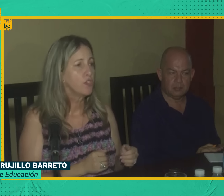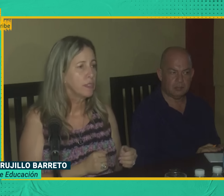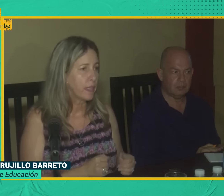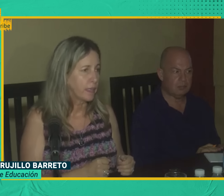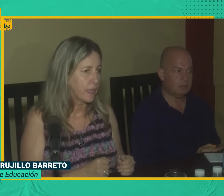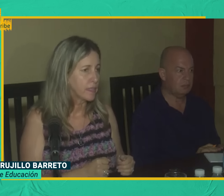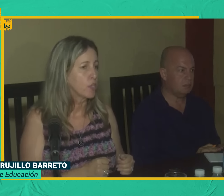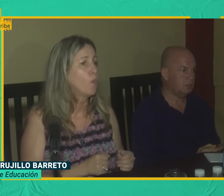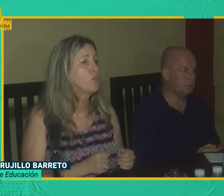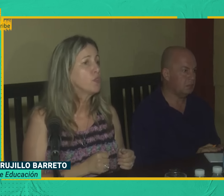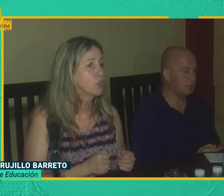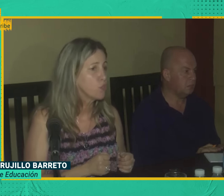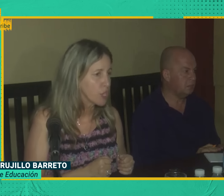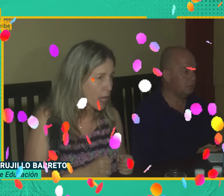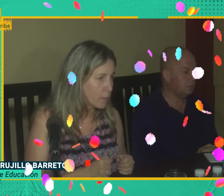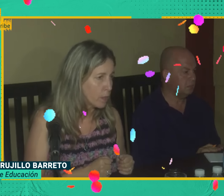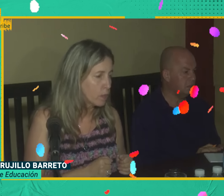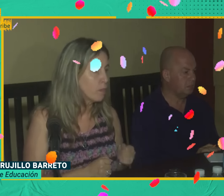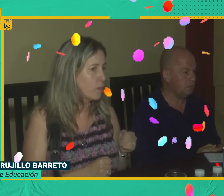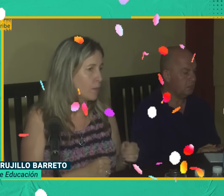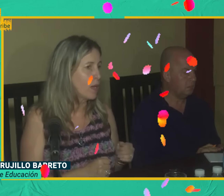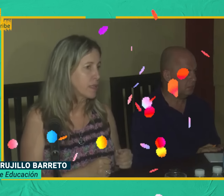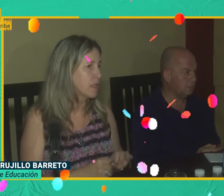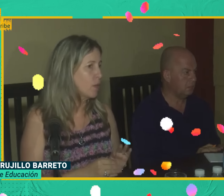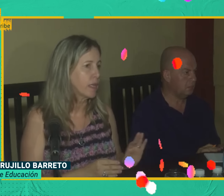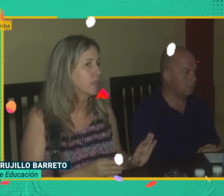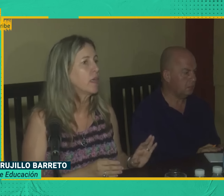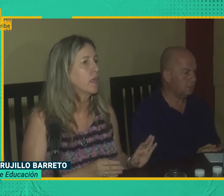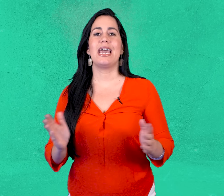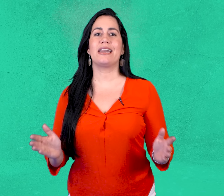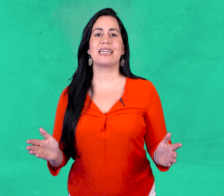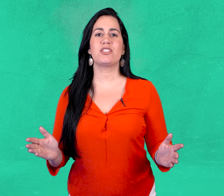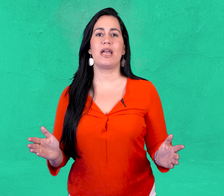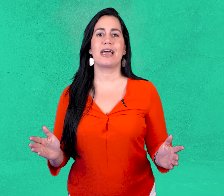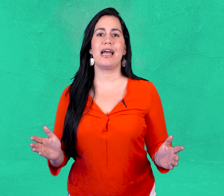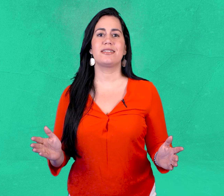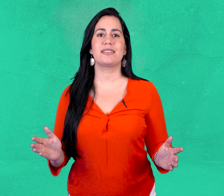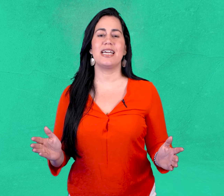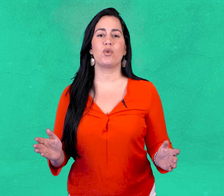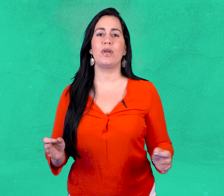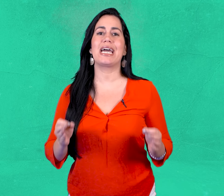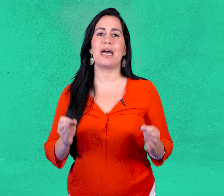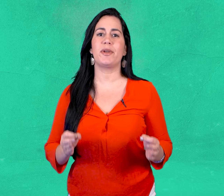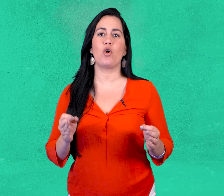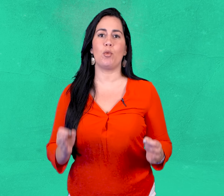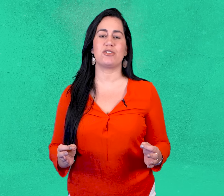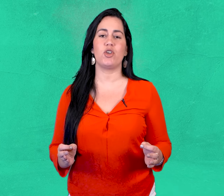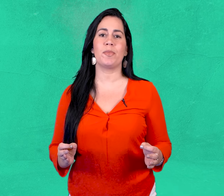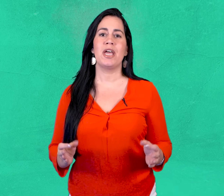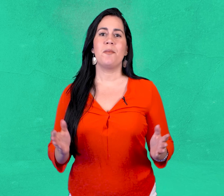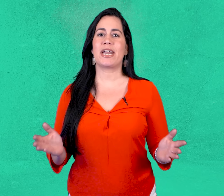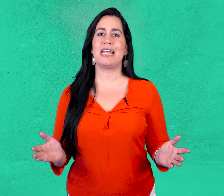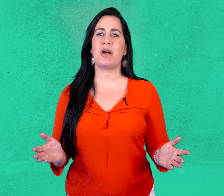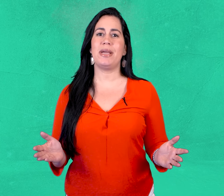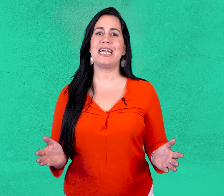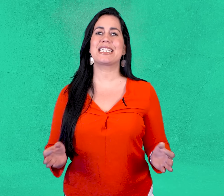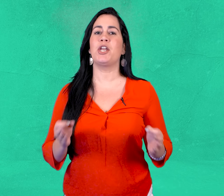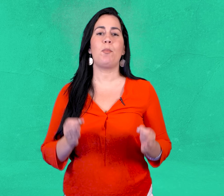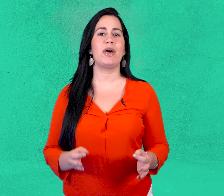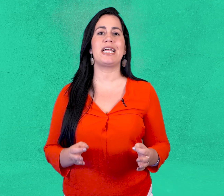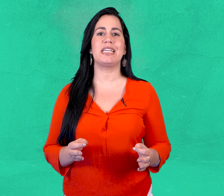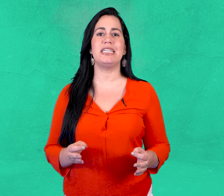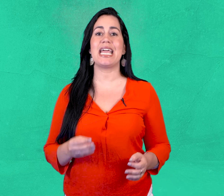con mucha inteligencia y con mucho entusiasmo, vamos a las aulas el día 2. El regreso a las clases es una gran preocupación para las